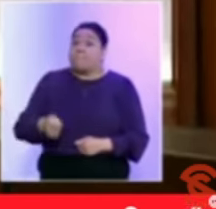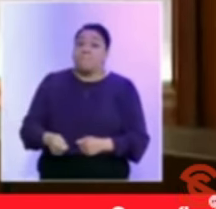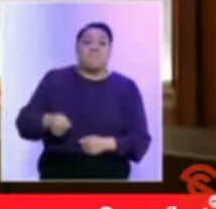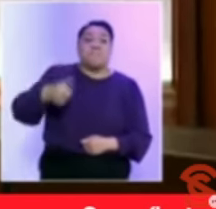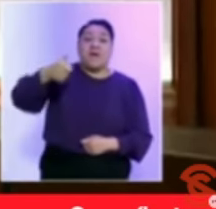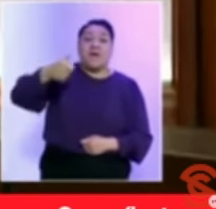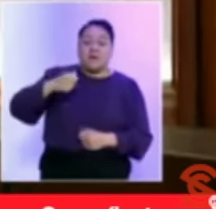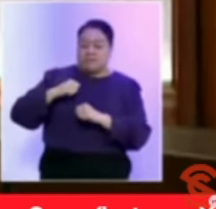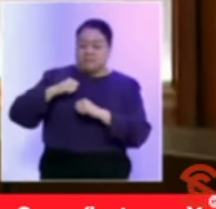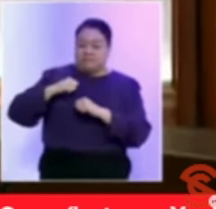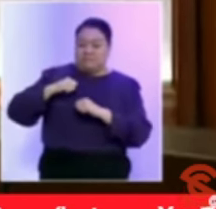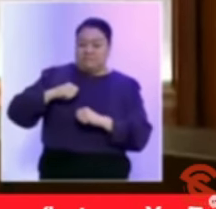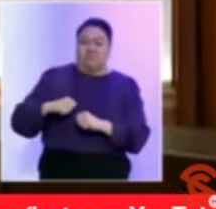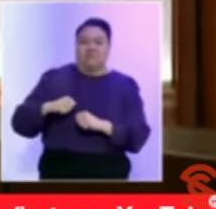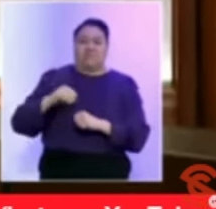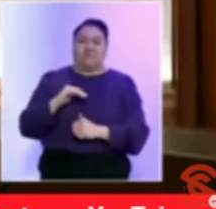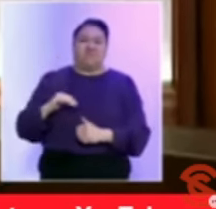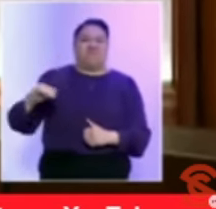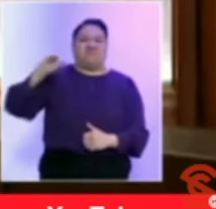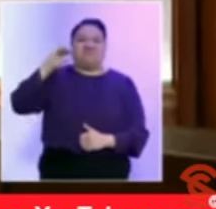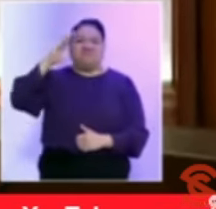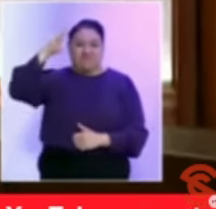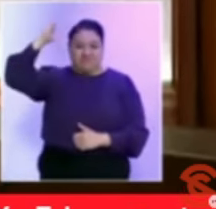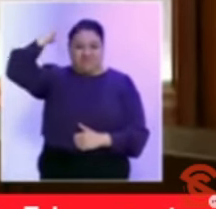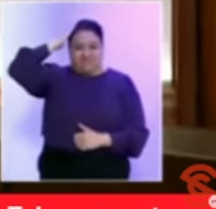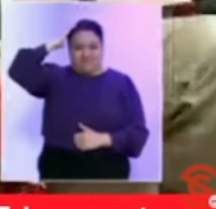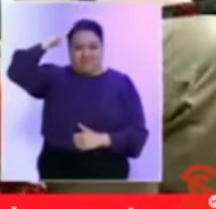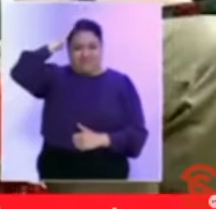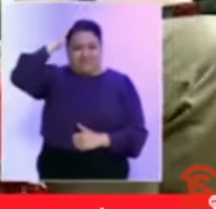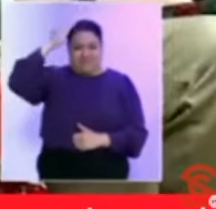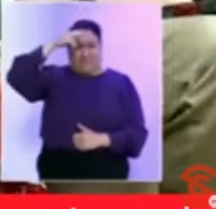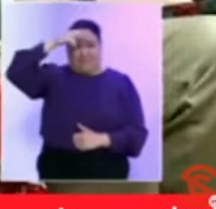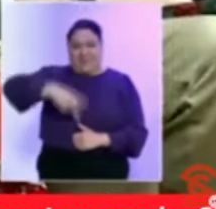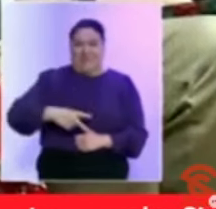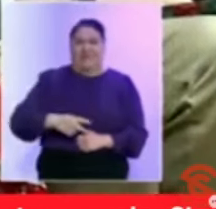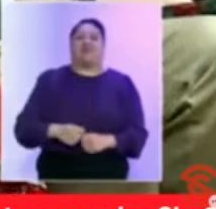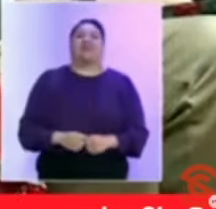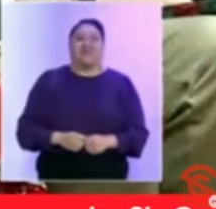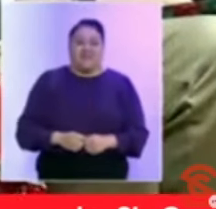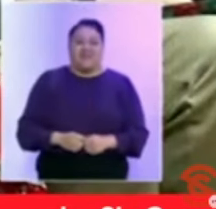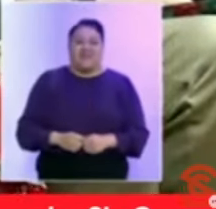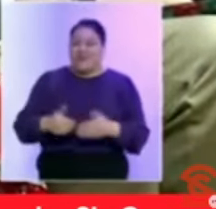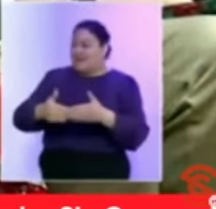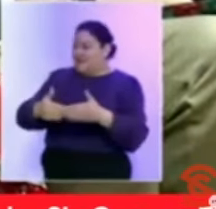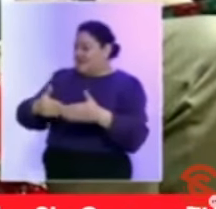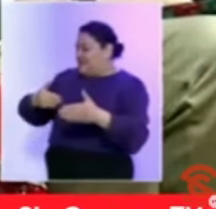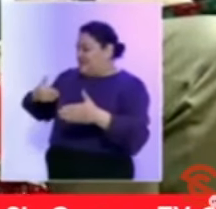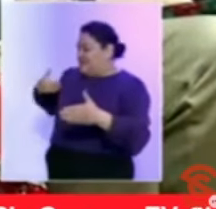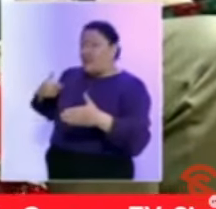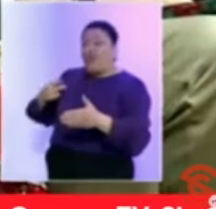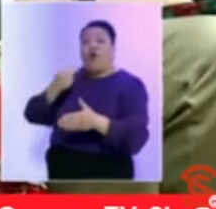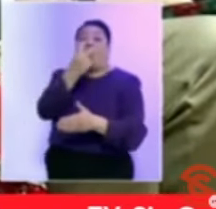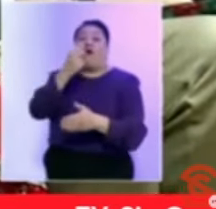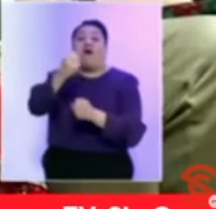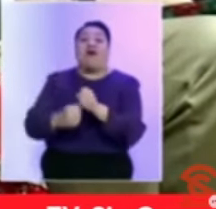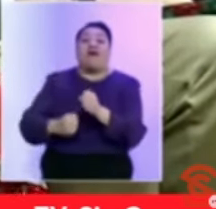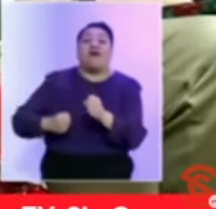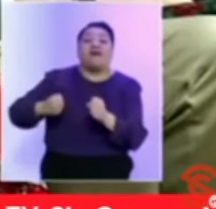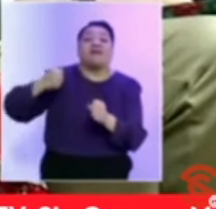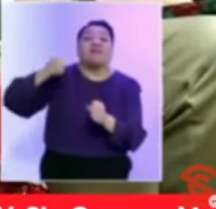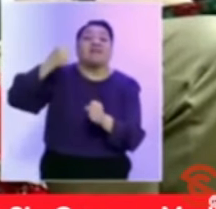el mandato supremo de nuestra República después de 200 años y